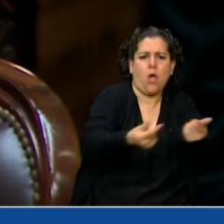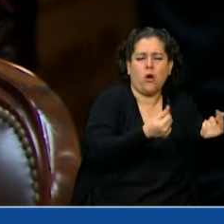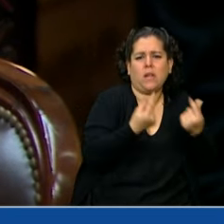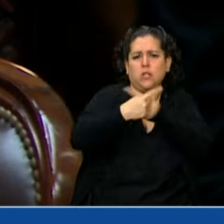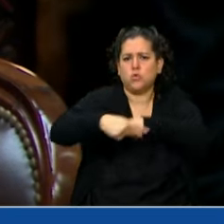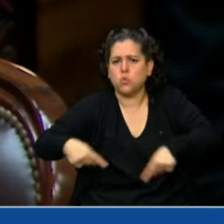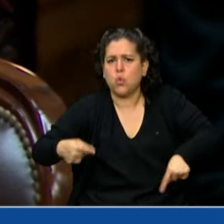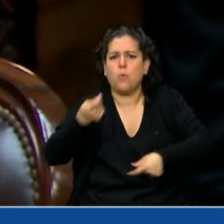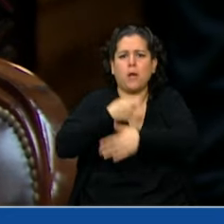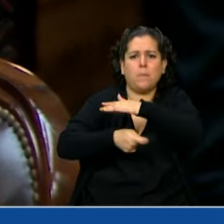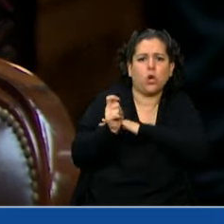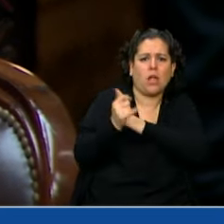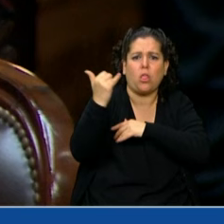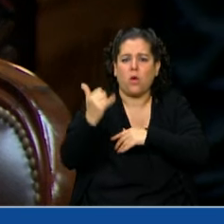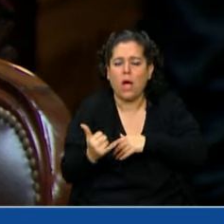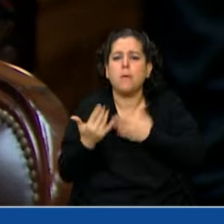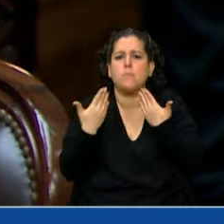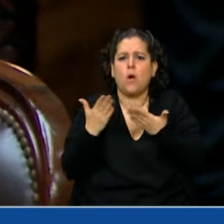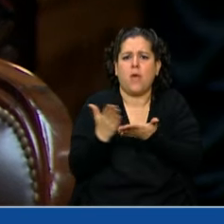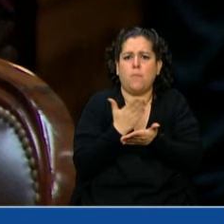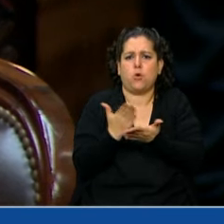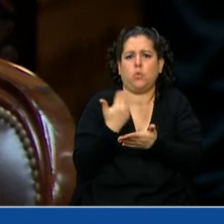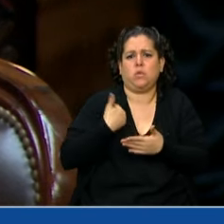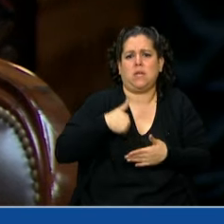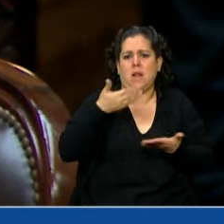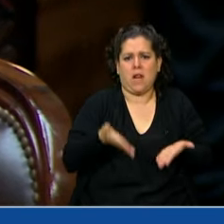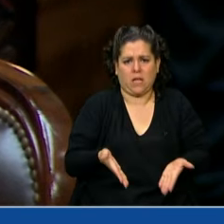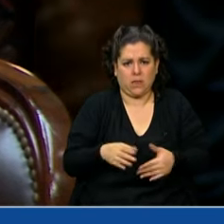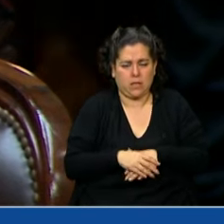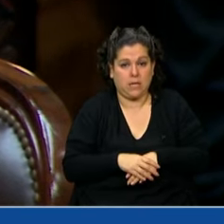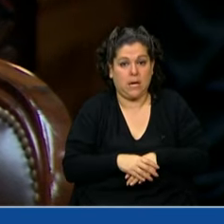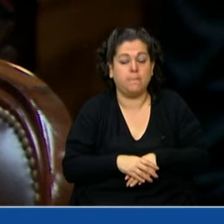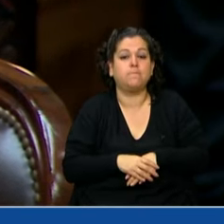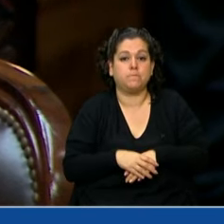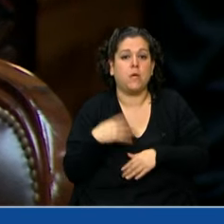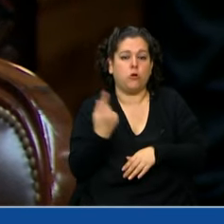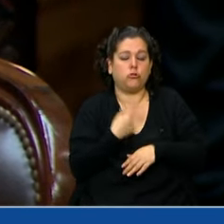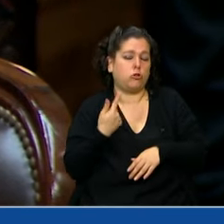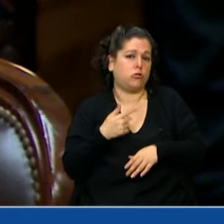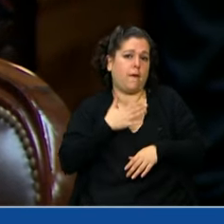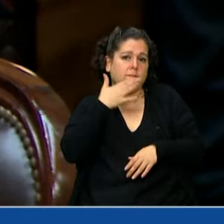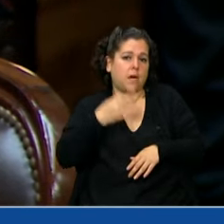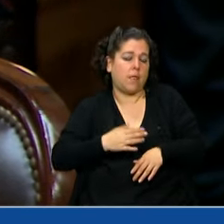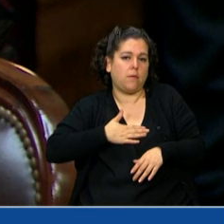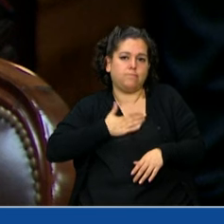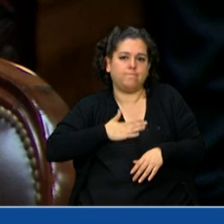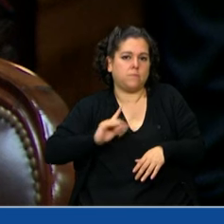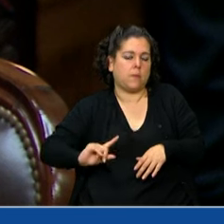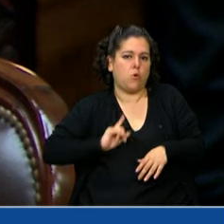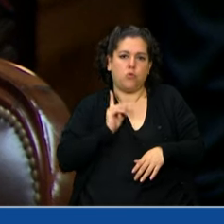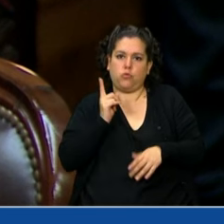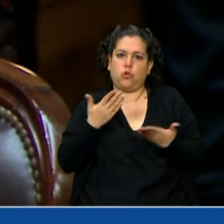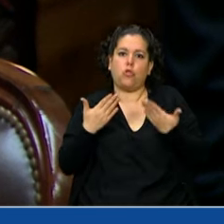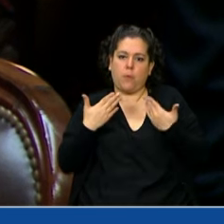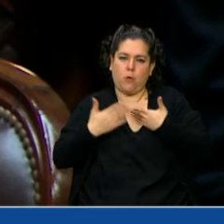hoy se imp se puedan producir en nuestro país y estamos profundamente orgullosos de